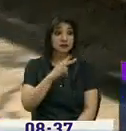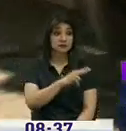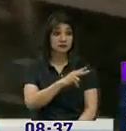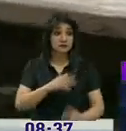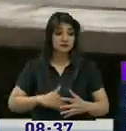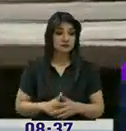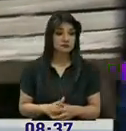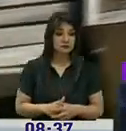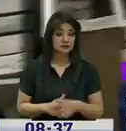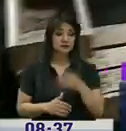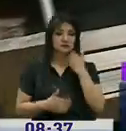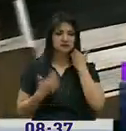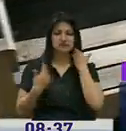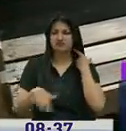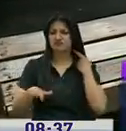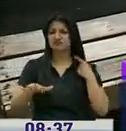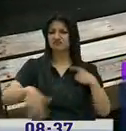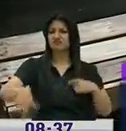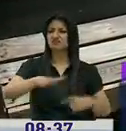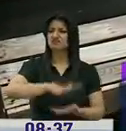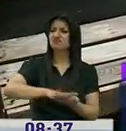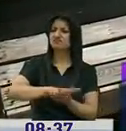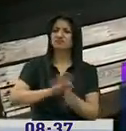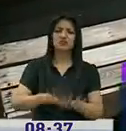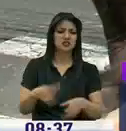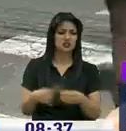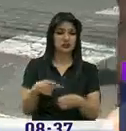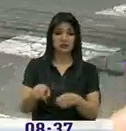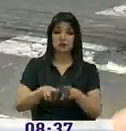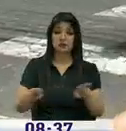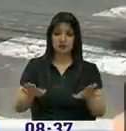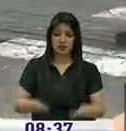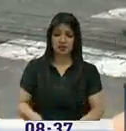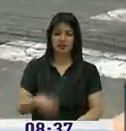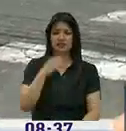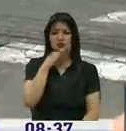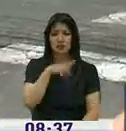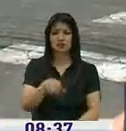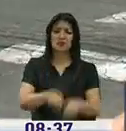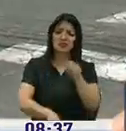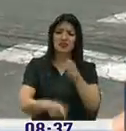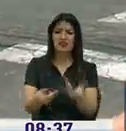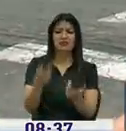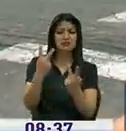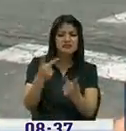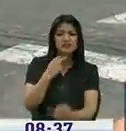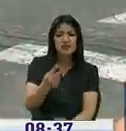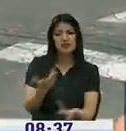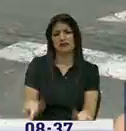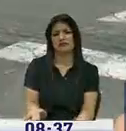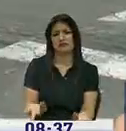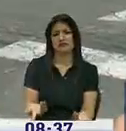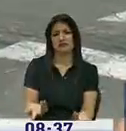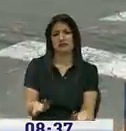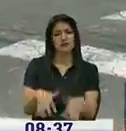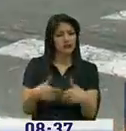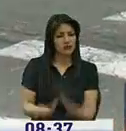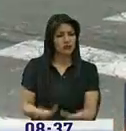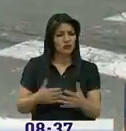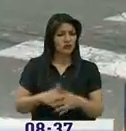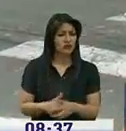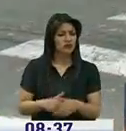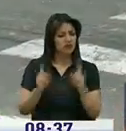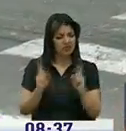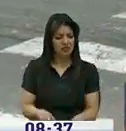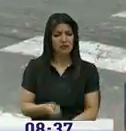puramente un desorden para la ciudad porque imagínense eso es una cochinada para la capital del ecuador no en la cual se